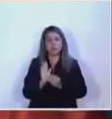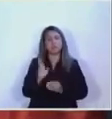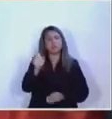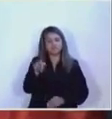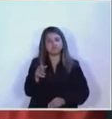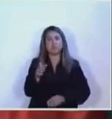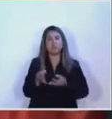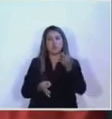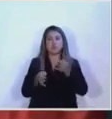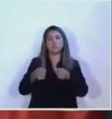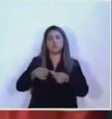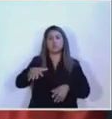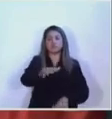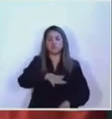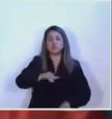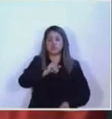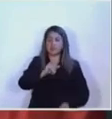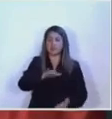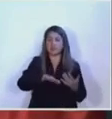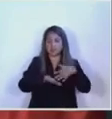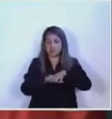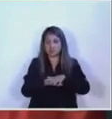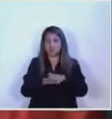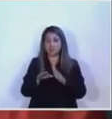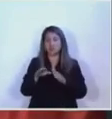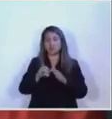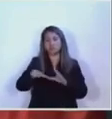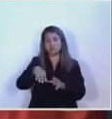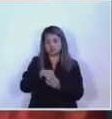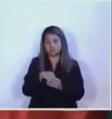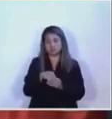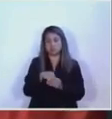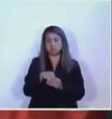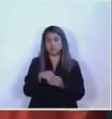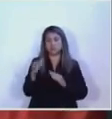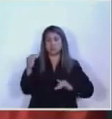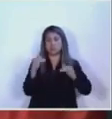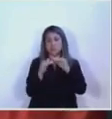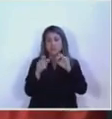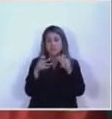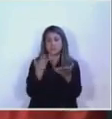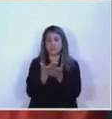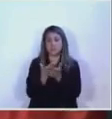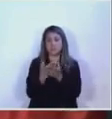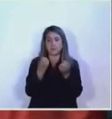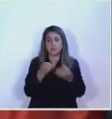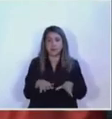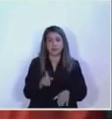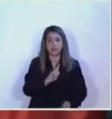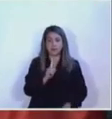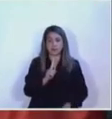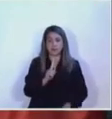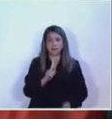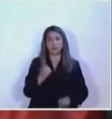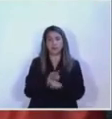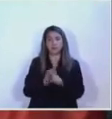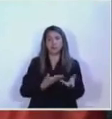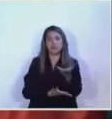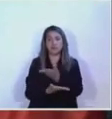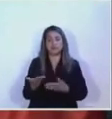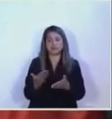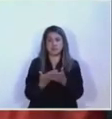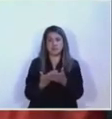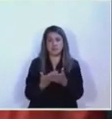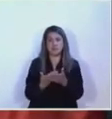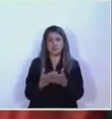justicia social, integración, equidad y paz, no podemos desaprovecharlas. Y en este diálogo no hay espacio para exclusiones.